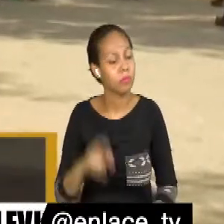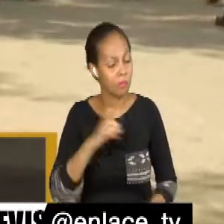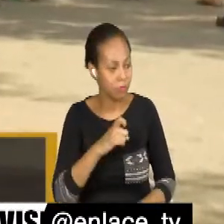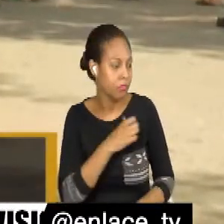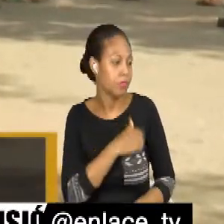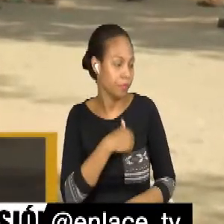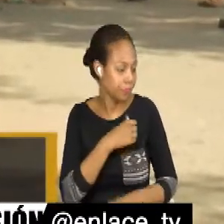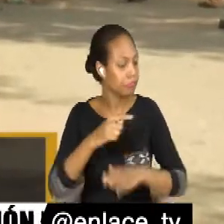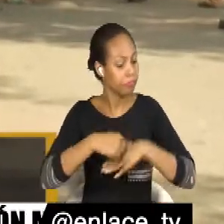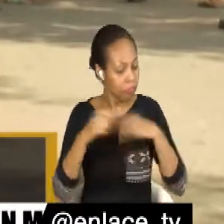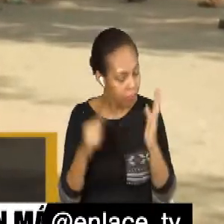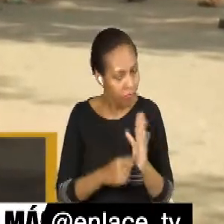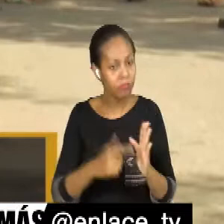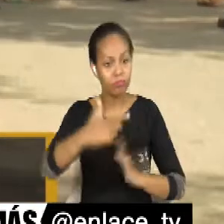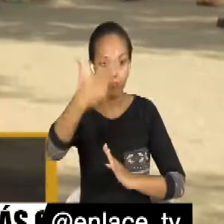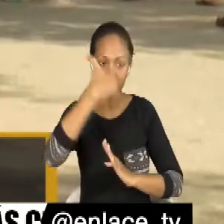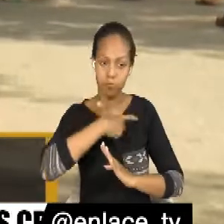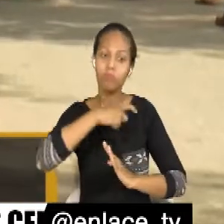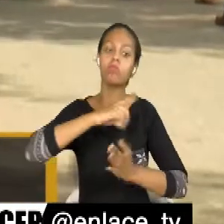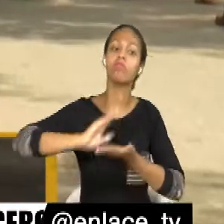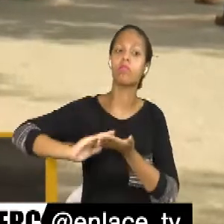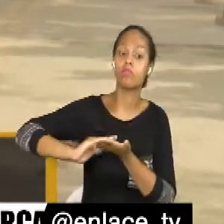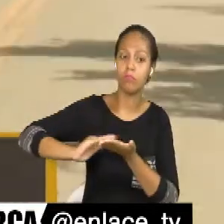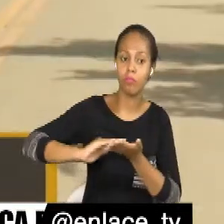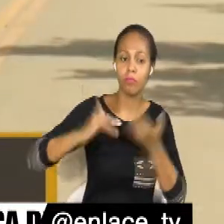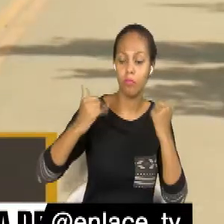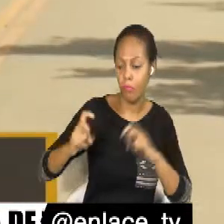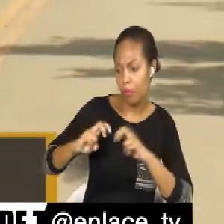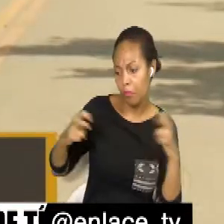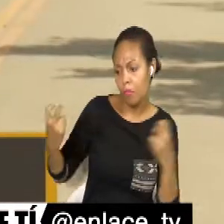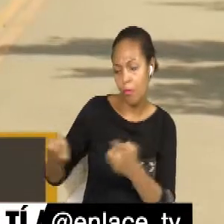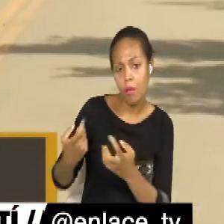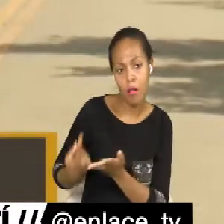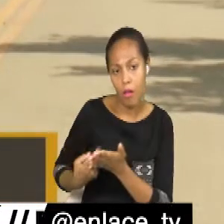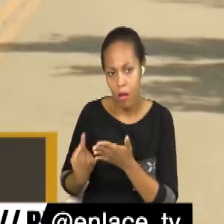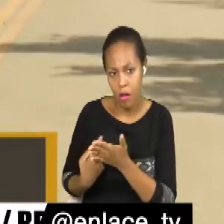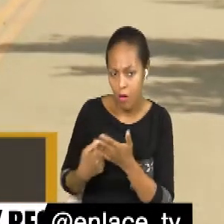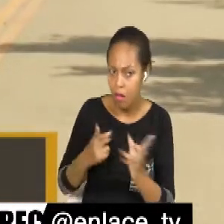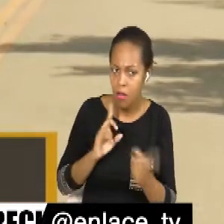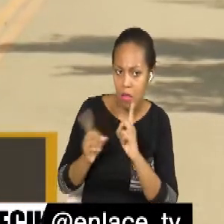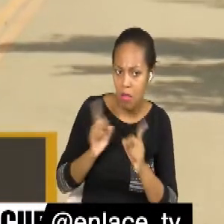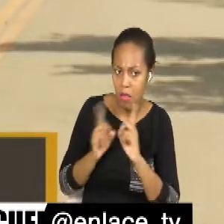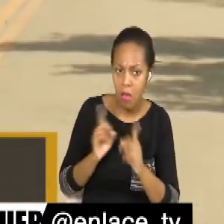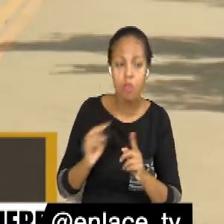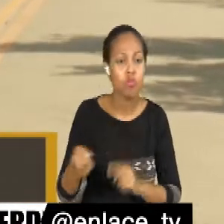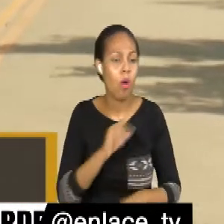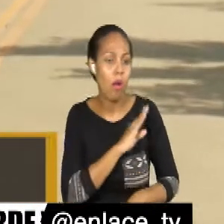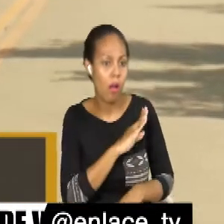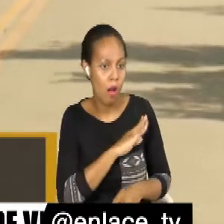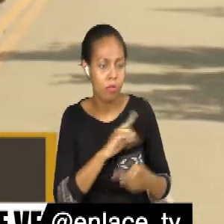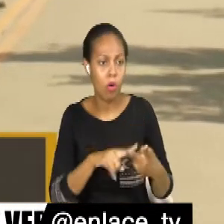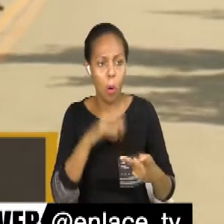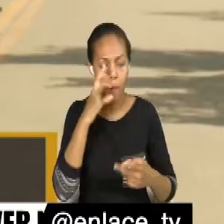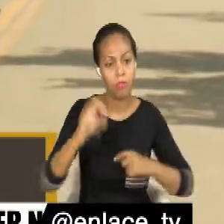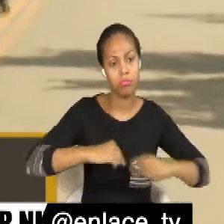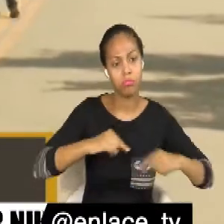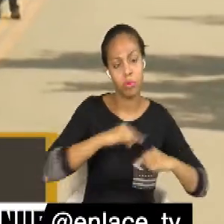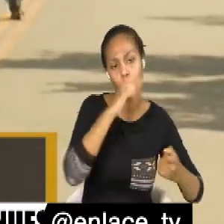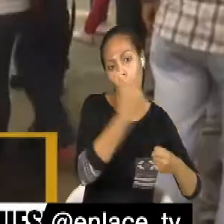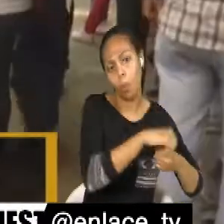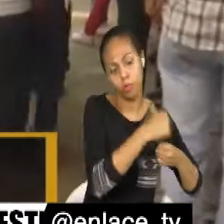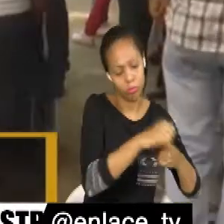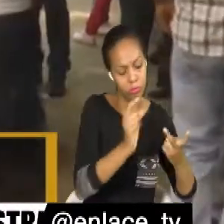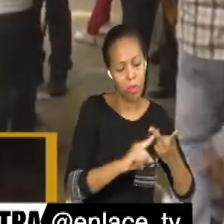definitivas. Ya hay una mesa de negociación en la alcaldía, están hablando con el alcalde y con el gerente de Ecopetrol y los líderes